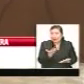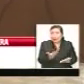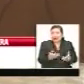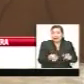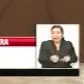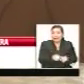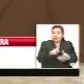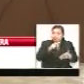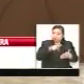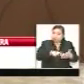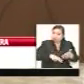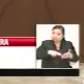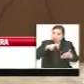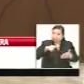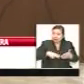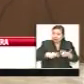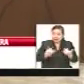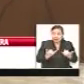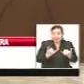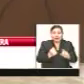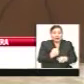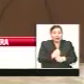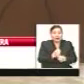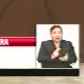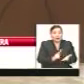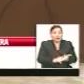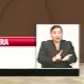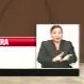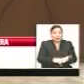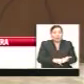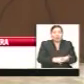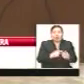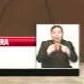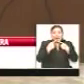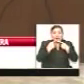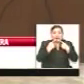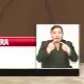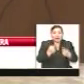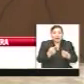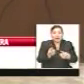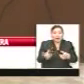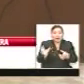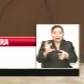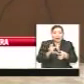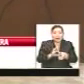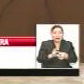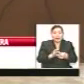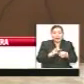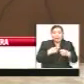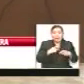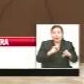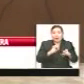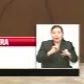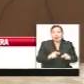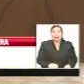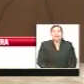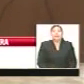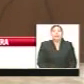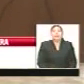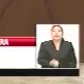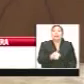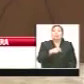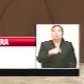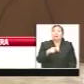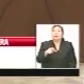también revisemos el mecanismo, en este caso, de obras por impuesto y en el famoso caso de las alianzas público-privadas, para que en el caso de las